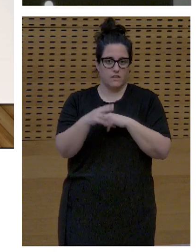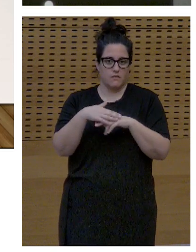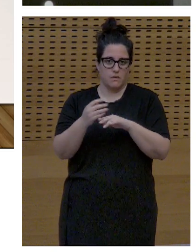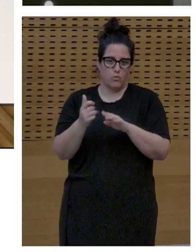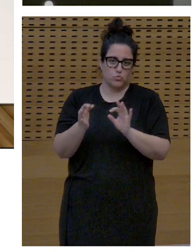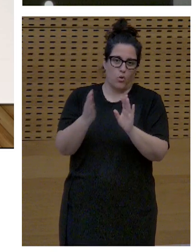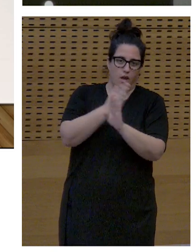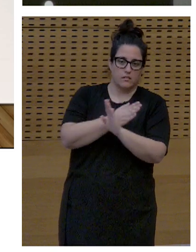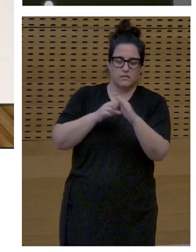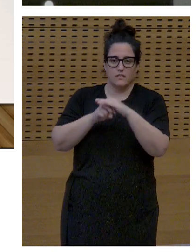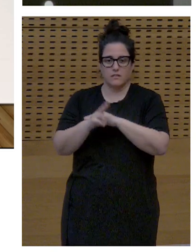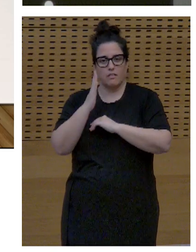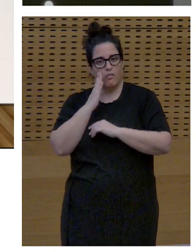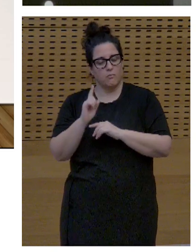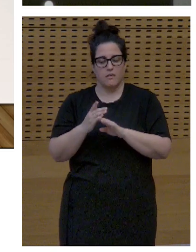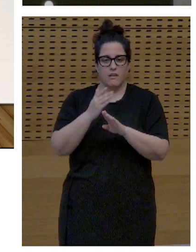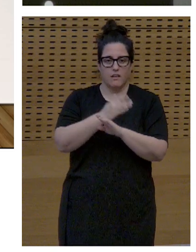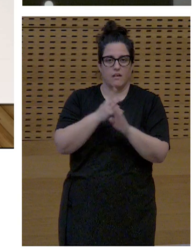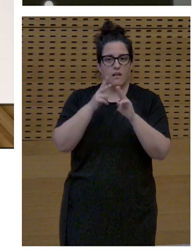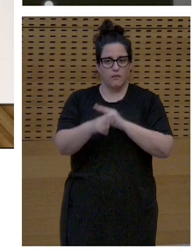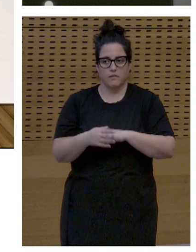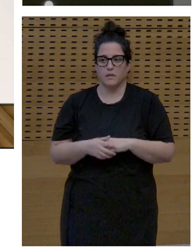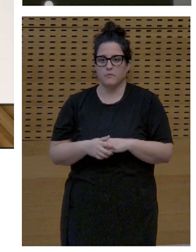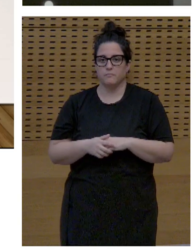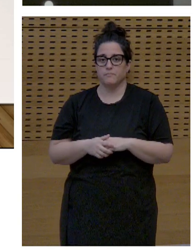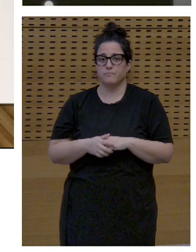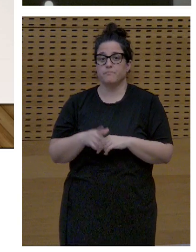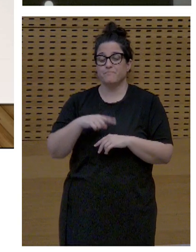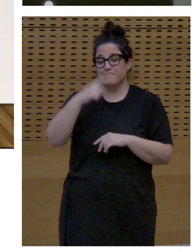Mantener nuestra cabeza, nuestro cerebro estimulado.